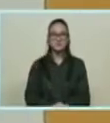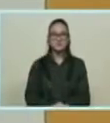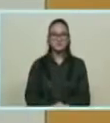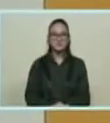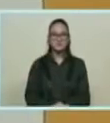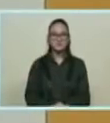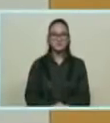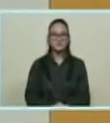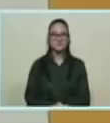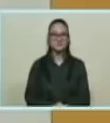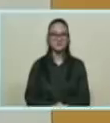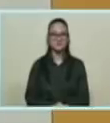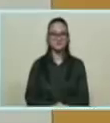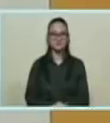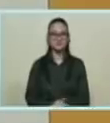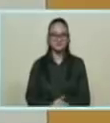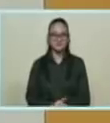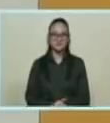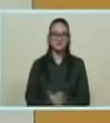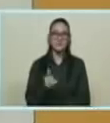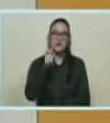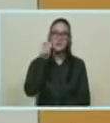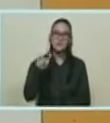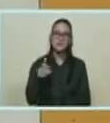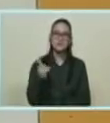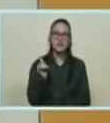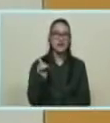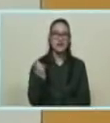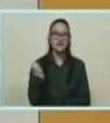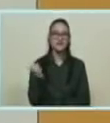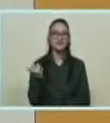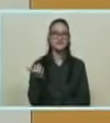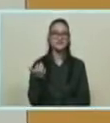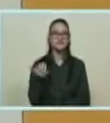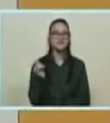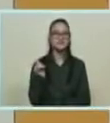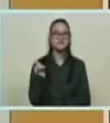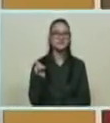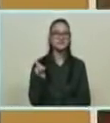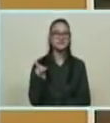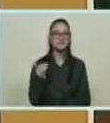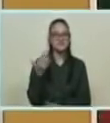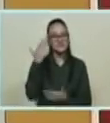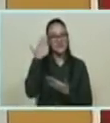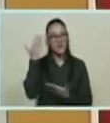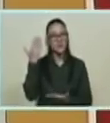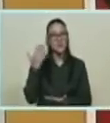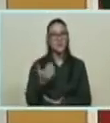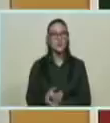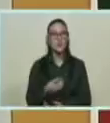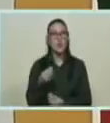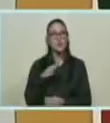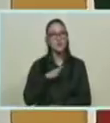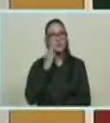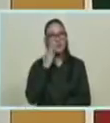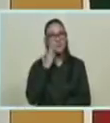Felipe García. ¿Está Felipe aquí? Felipe. No, está Estrella. Estrella. Saludos, Estrella. ¿Cómo está tu